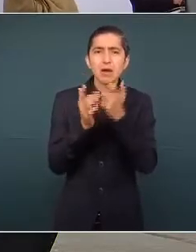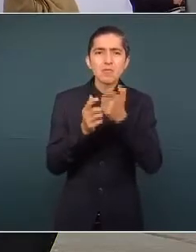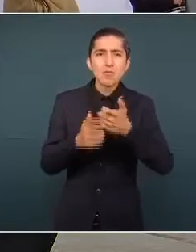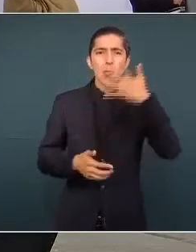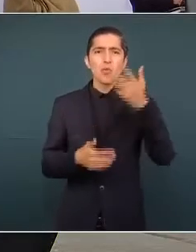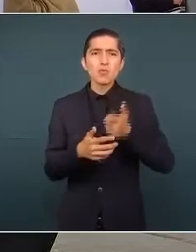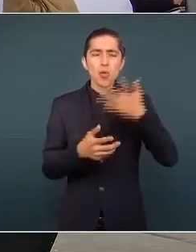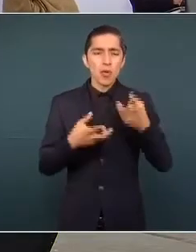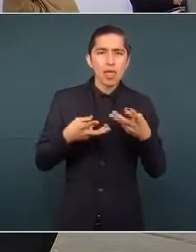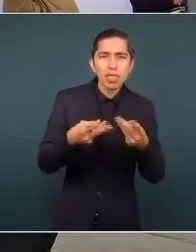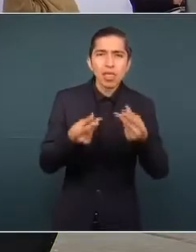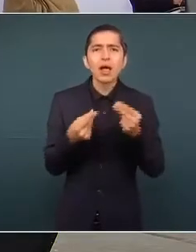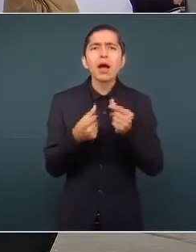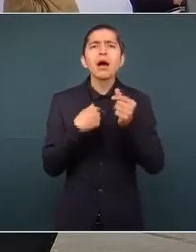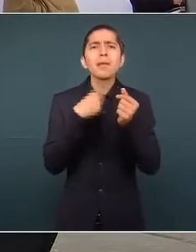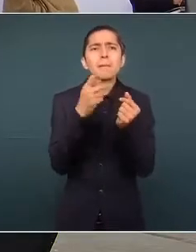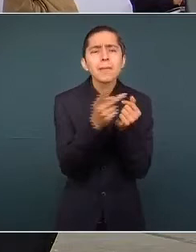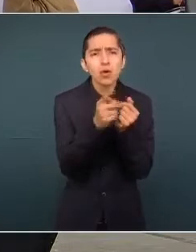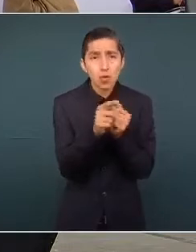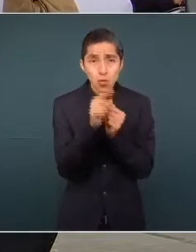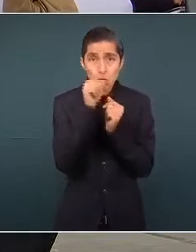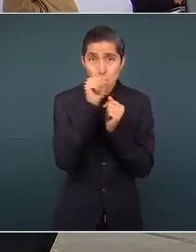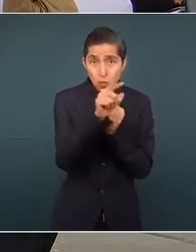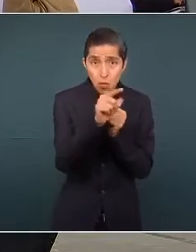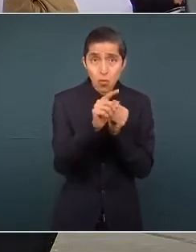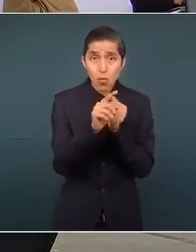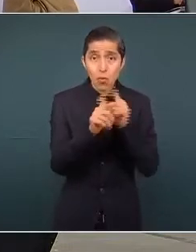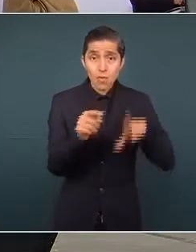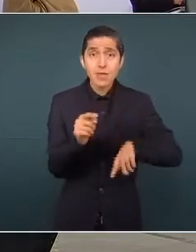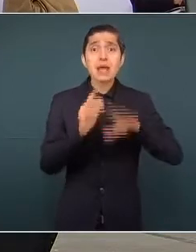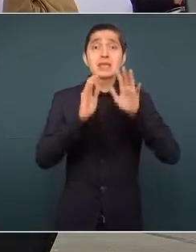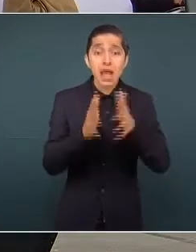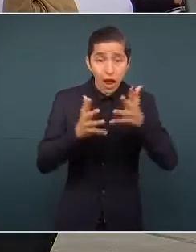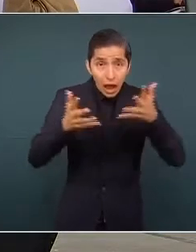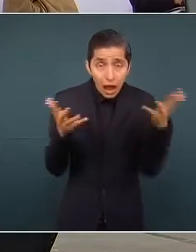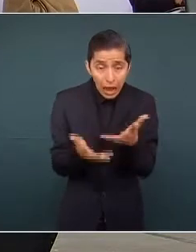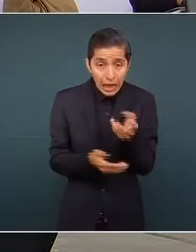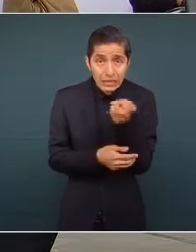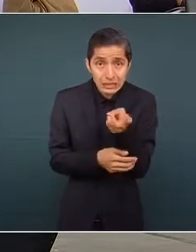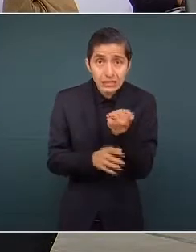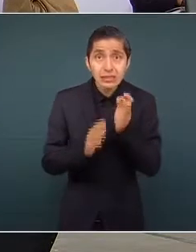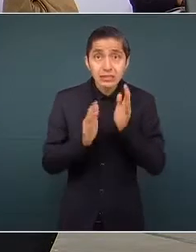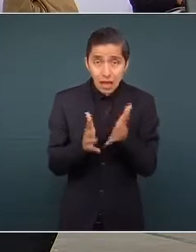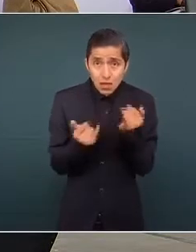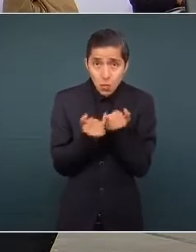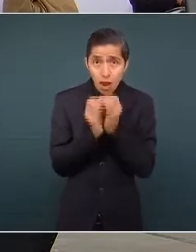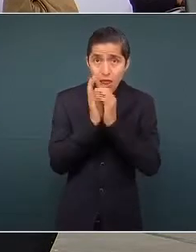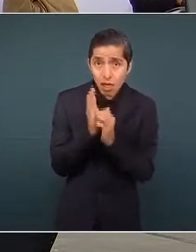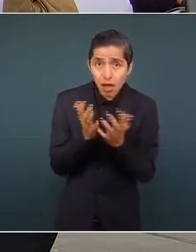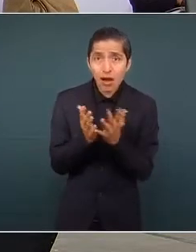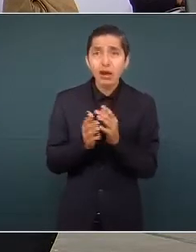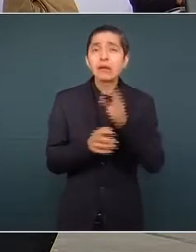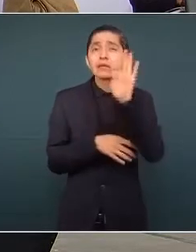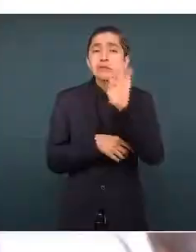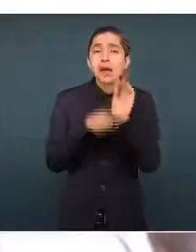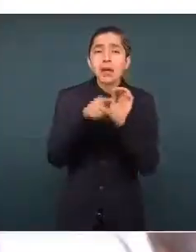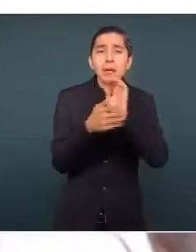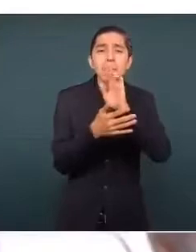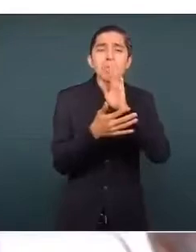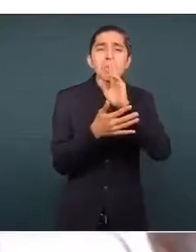elevados. ¿Usted ya está haciendo algo al respecto? ¿Usted planea, por ejemplo, si el Estado